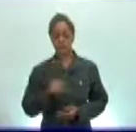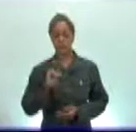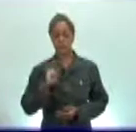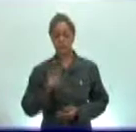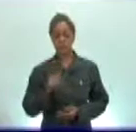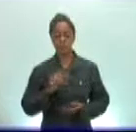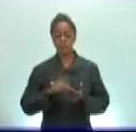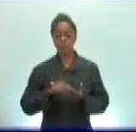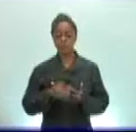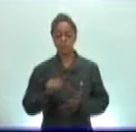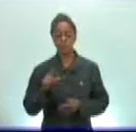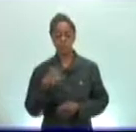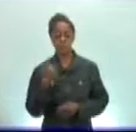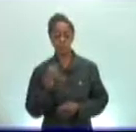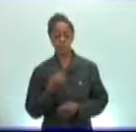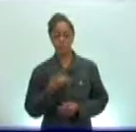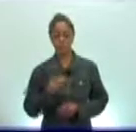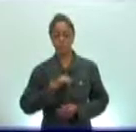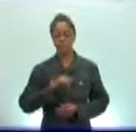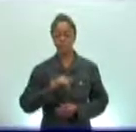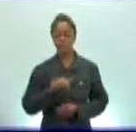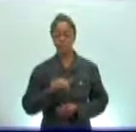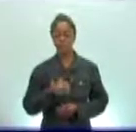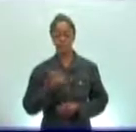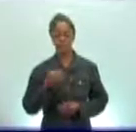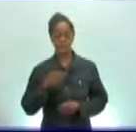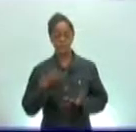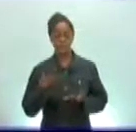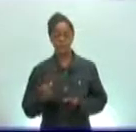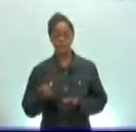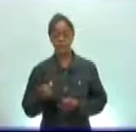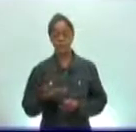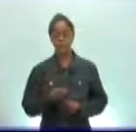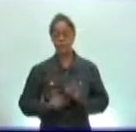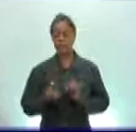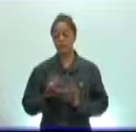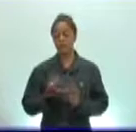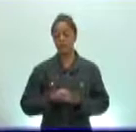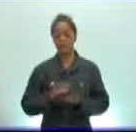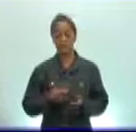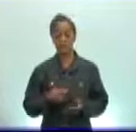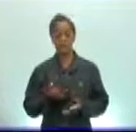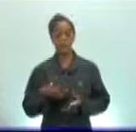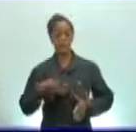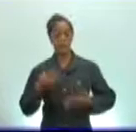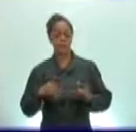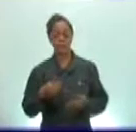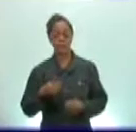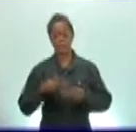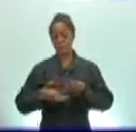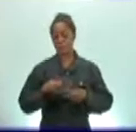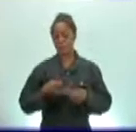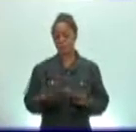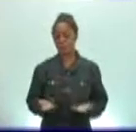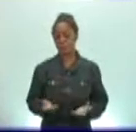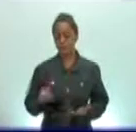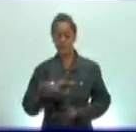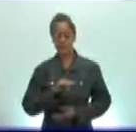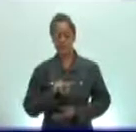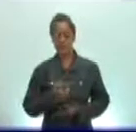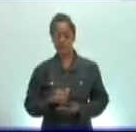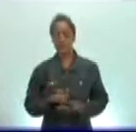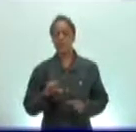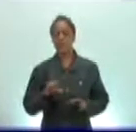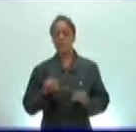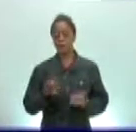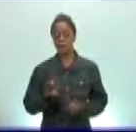leer para que ustedes también les sirva y en algún momento de las actividades que van a realizar también a